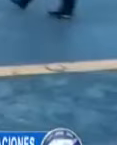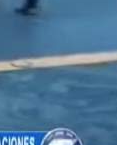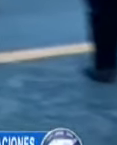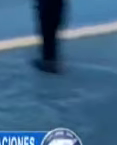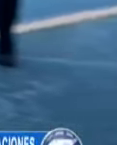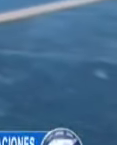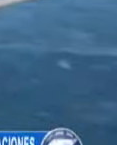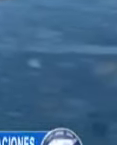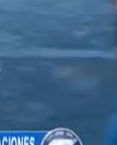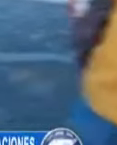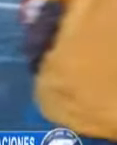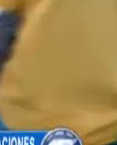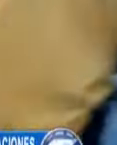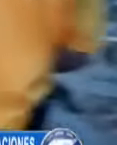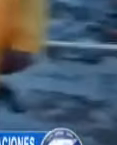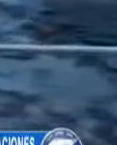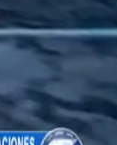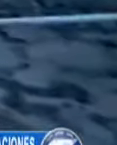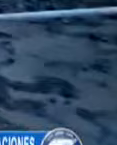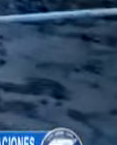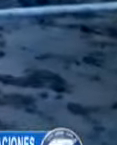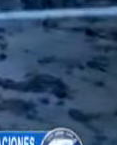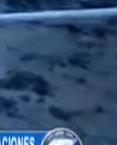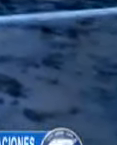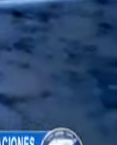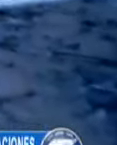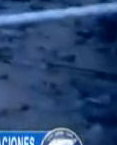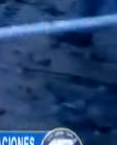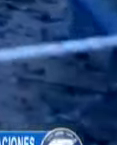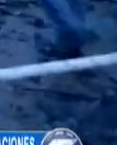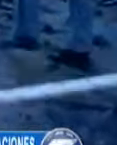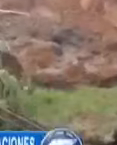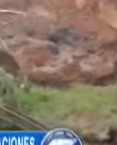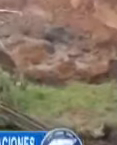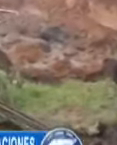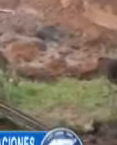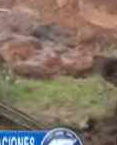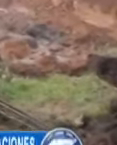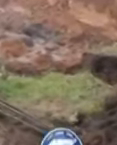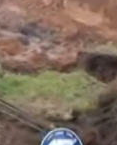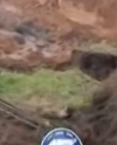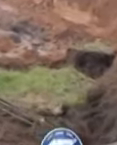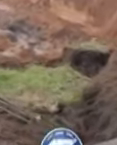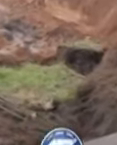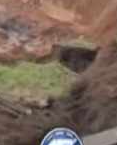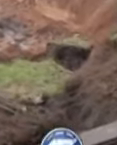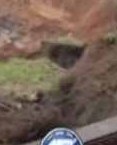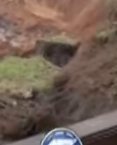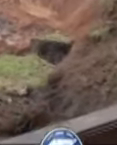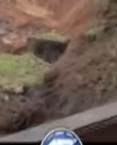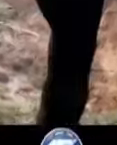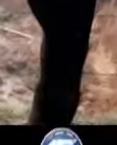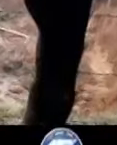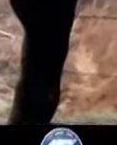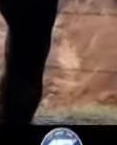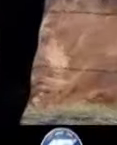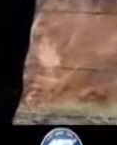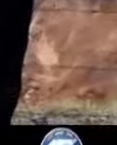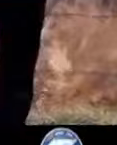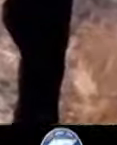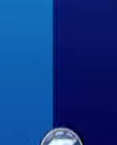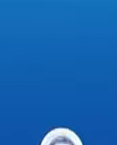fue atender de manera inmediata y buscar la solución para de nuevo restablecer la movilidad en el lugar.